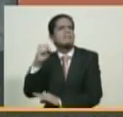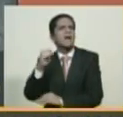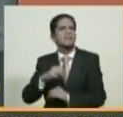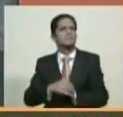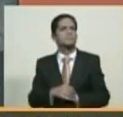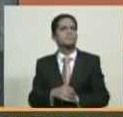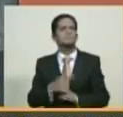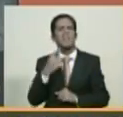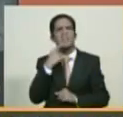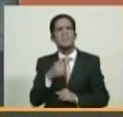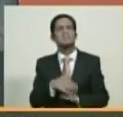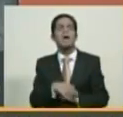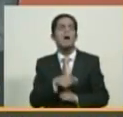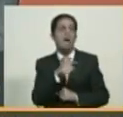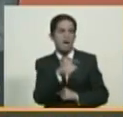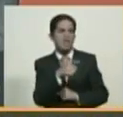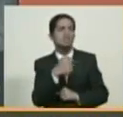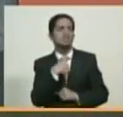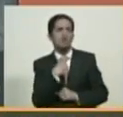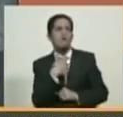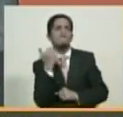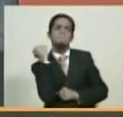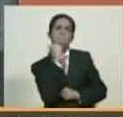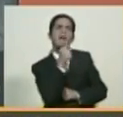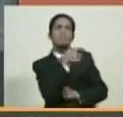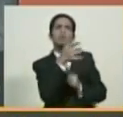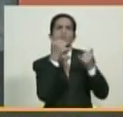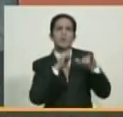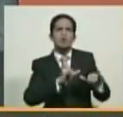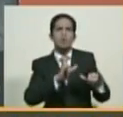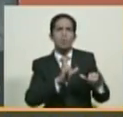diciendo vamos a matar a tu hijo y vamos a matar a tu hija.